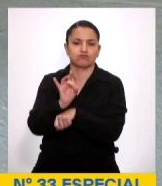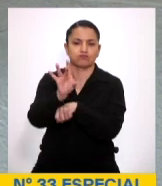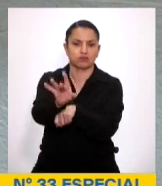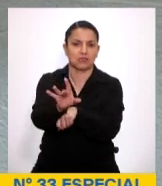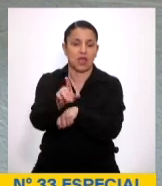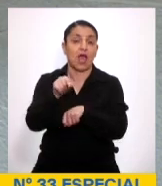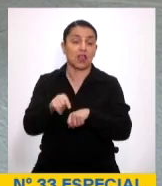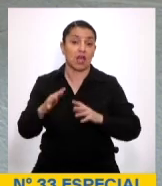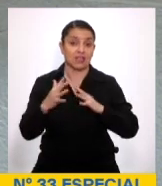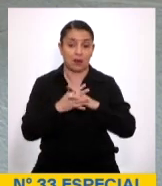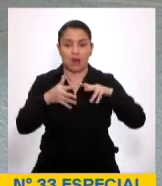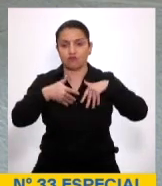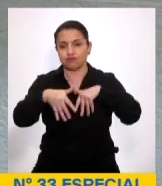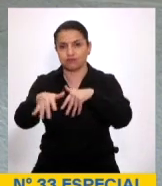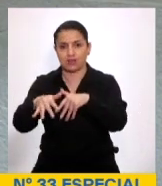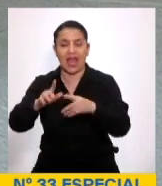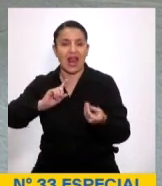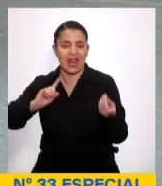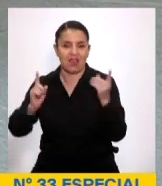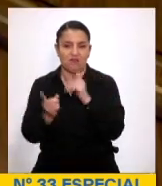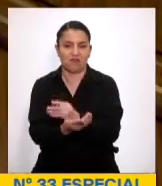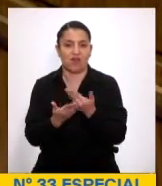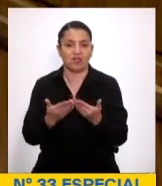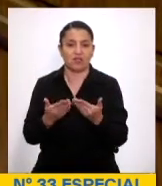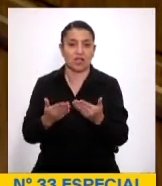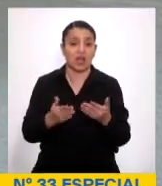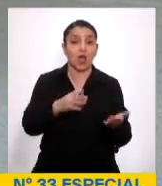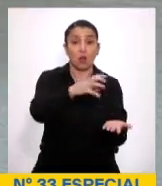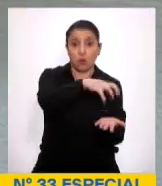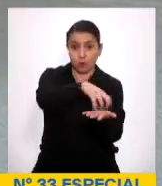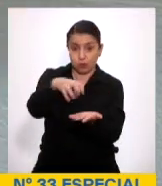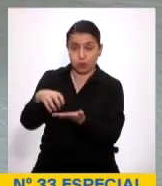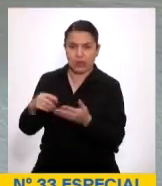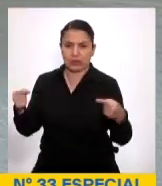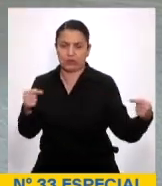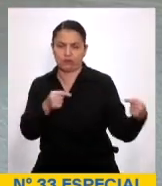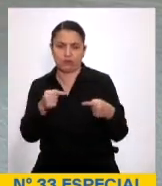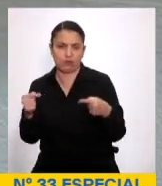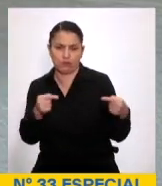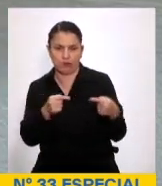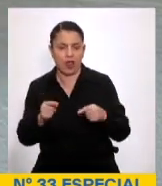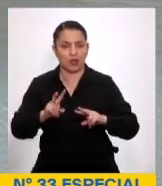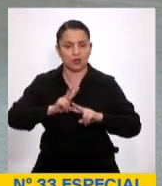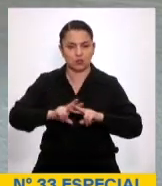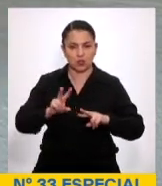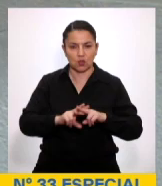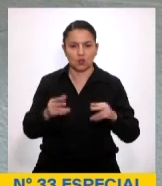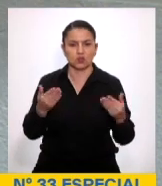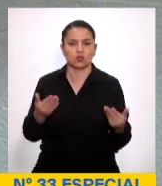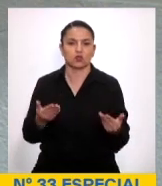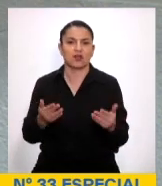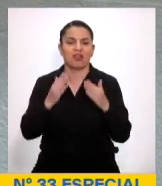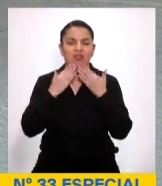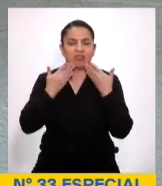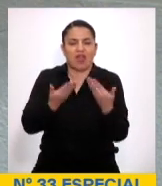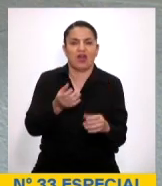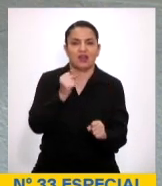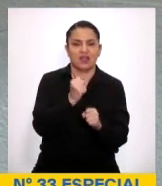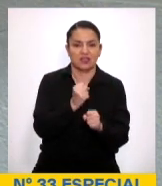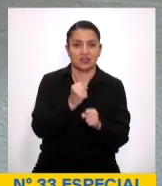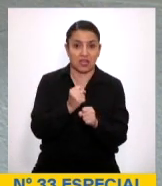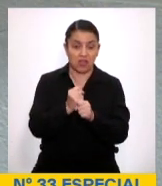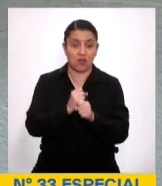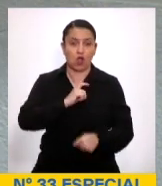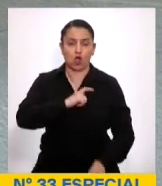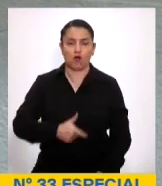nuevo decir las desavenencias de las provincias entre sí o con las que este fuera del territorio proveer los empleos de los gobernadores y